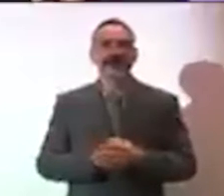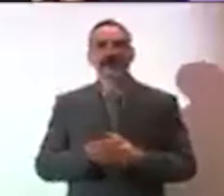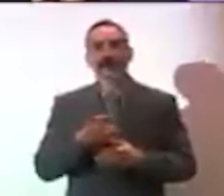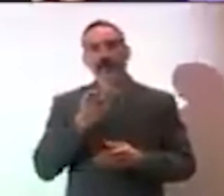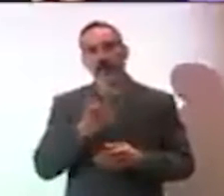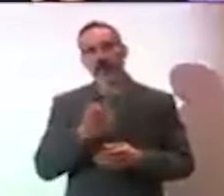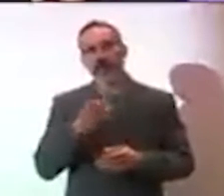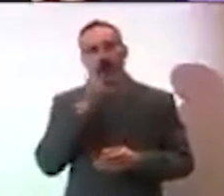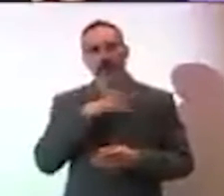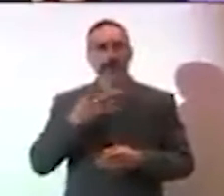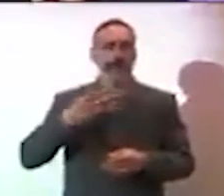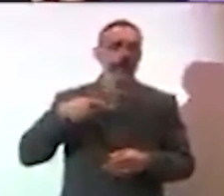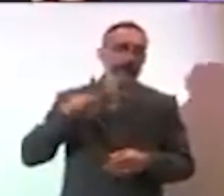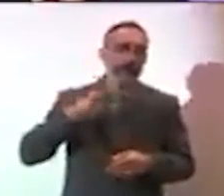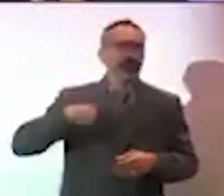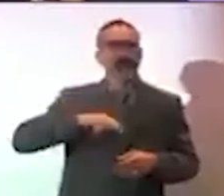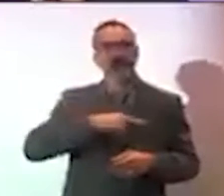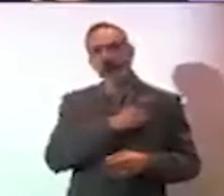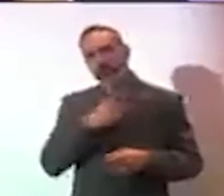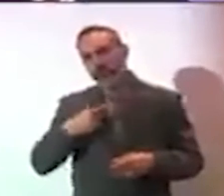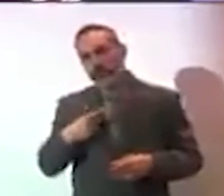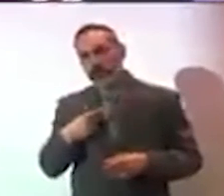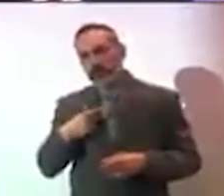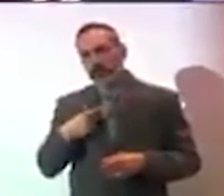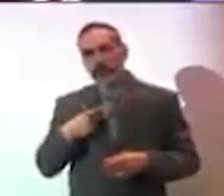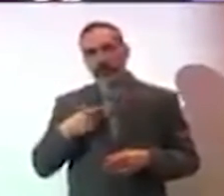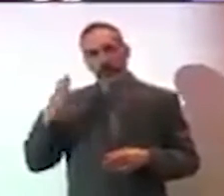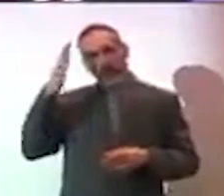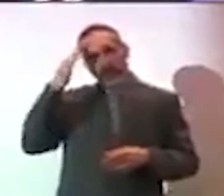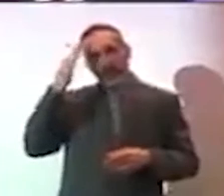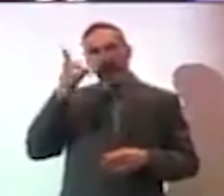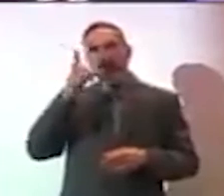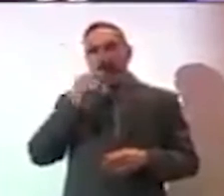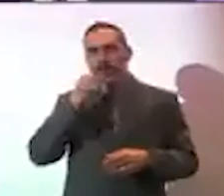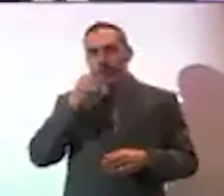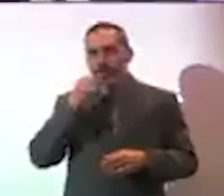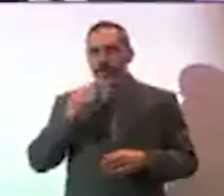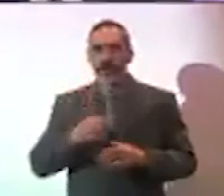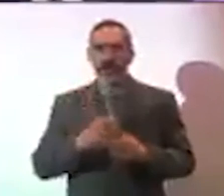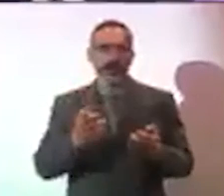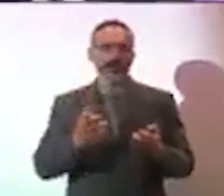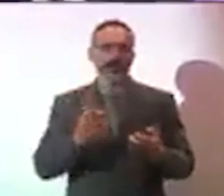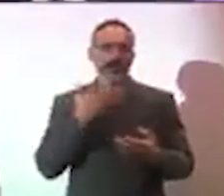policía municipal. Porque mi querido Eduardo, en este día que le voy a decir que sí a todo,